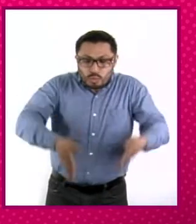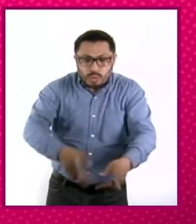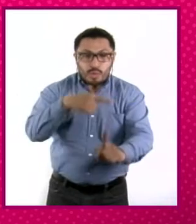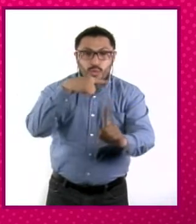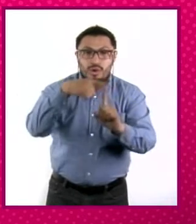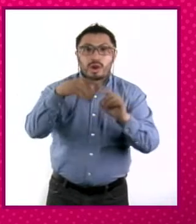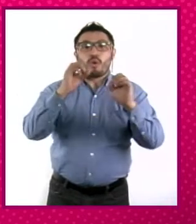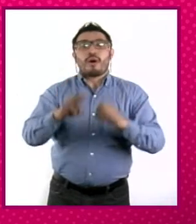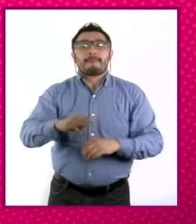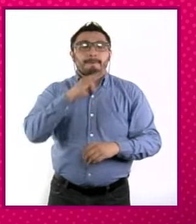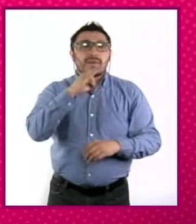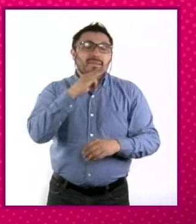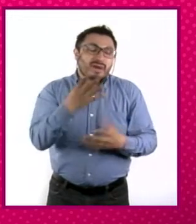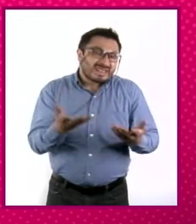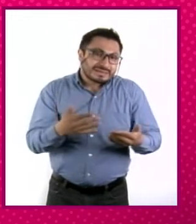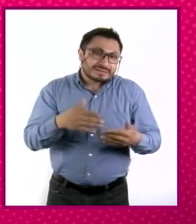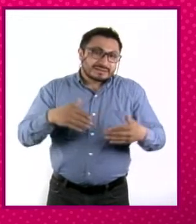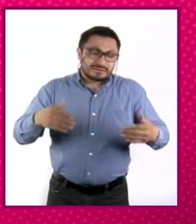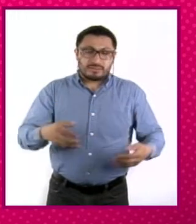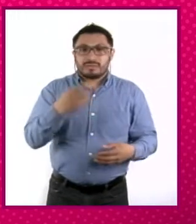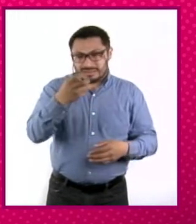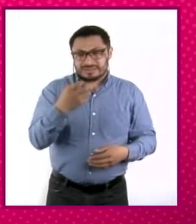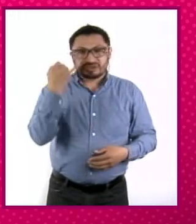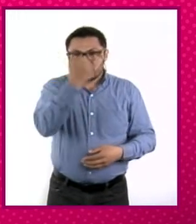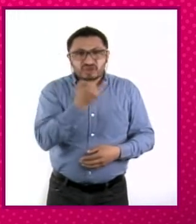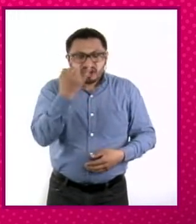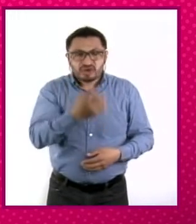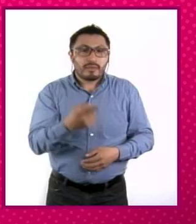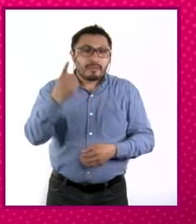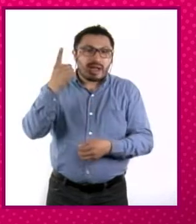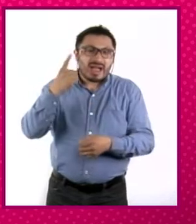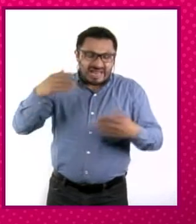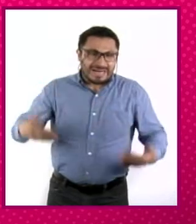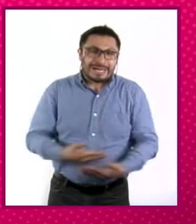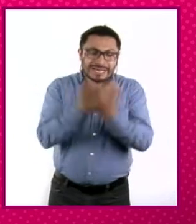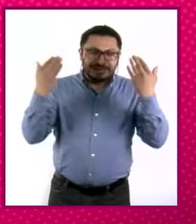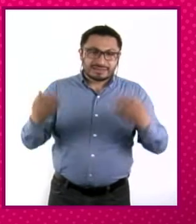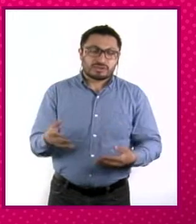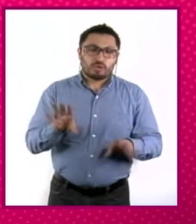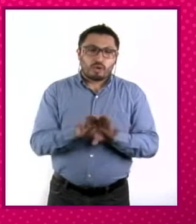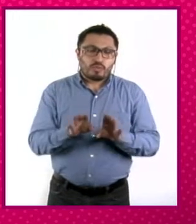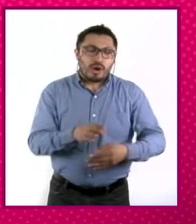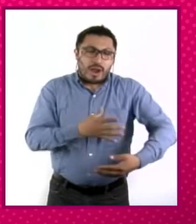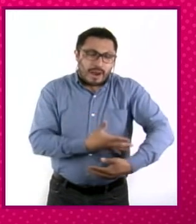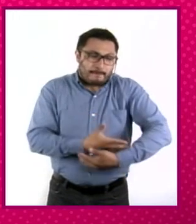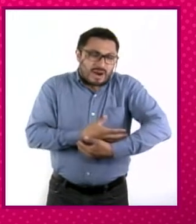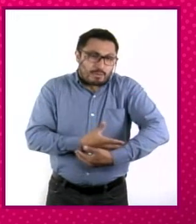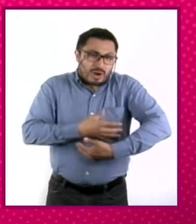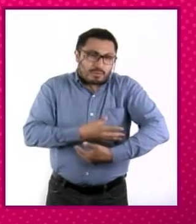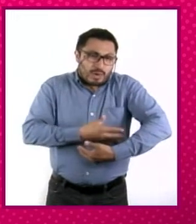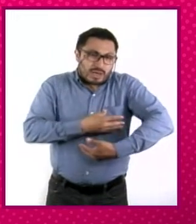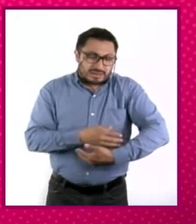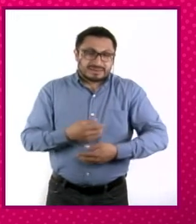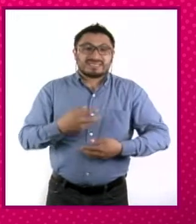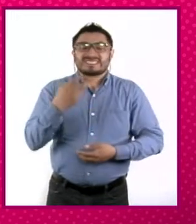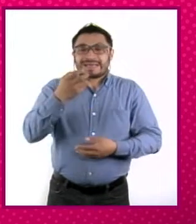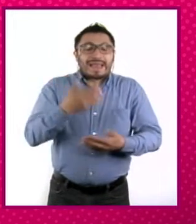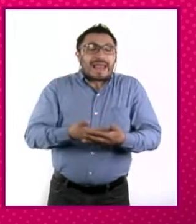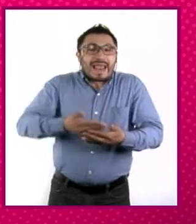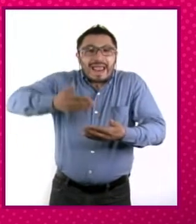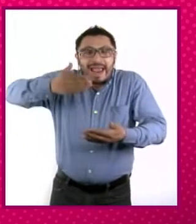terribles contra los yaquis en la época del Porfiriato y contra los yaquis en Sonora y de los mayas en la